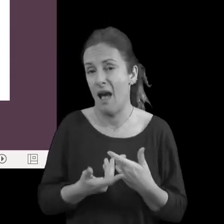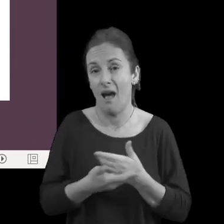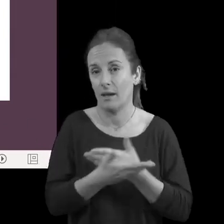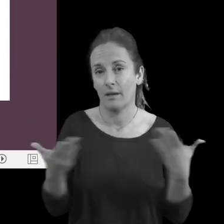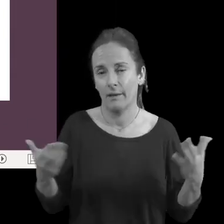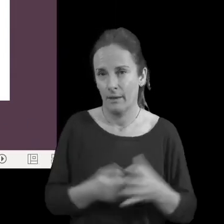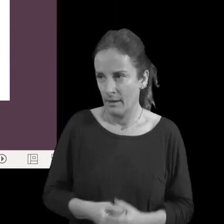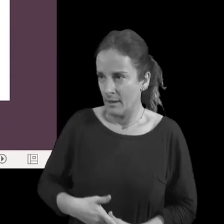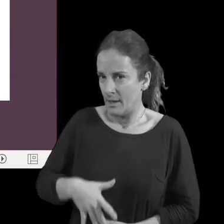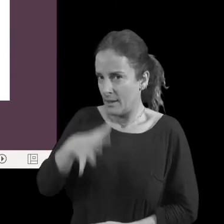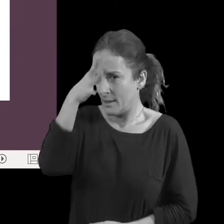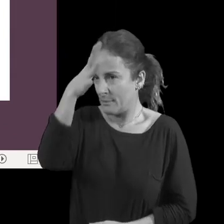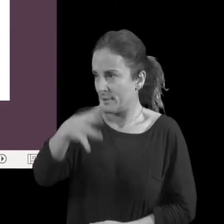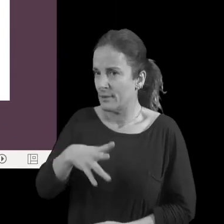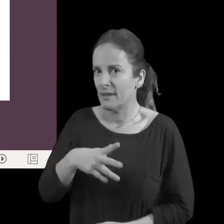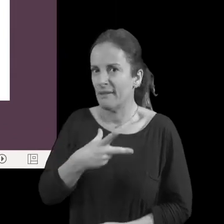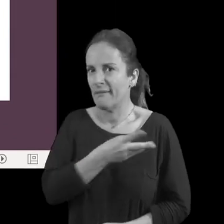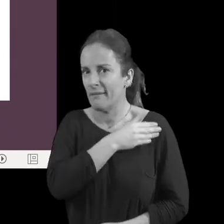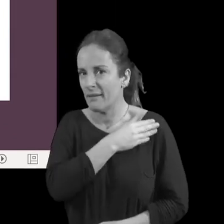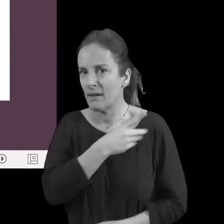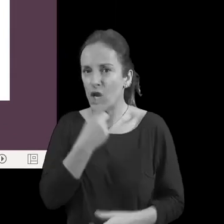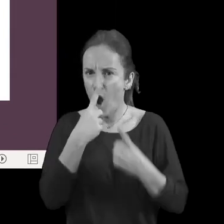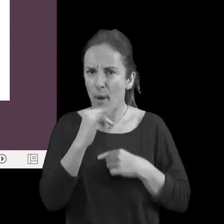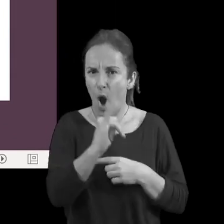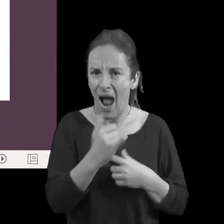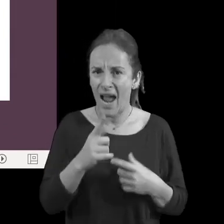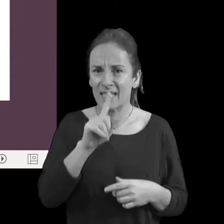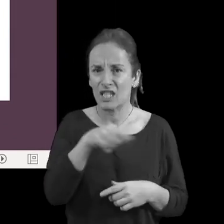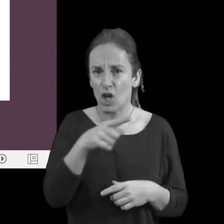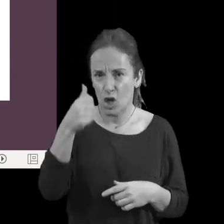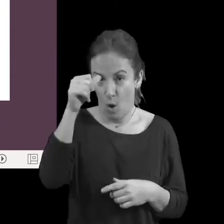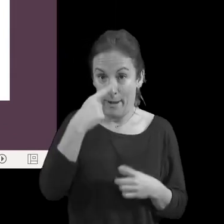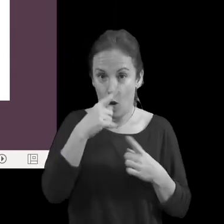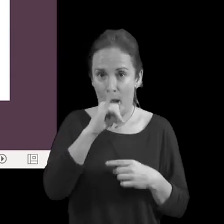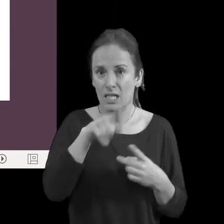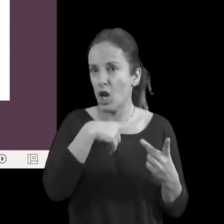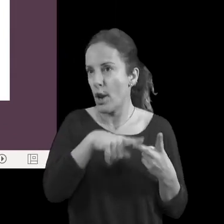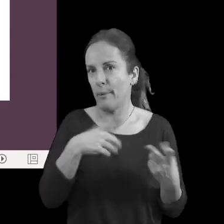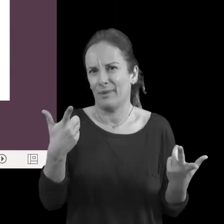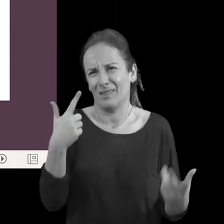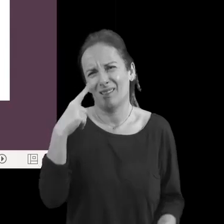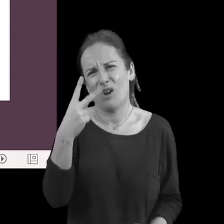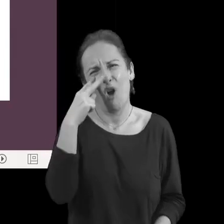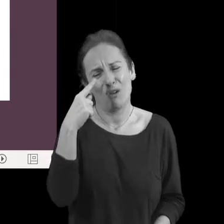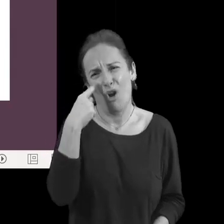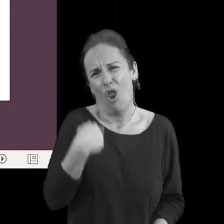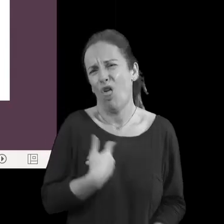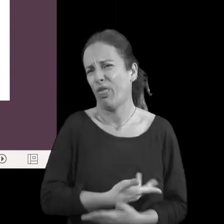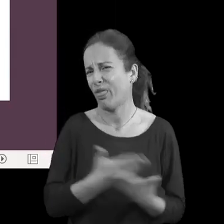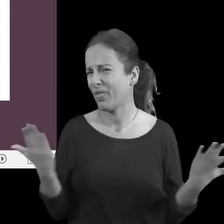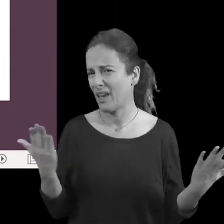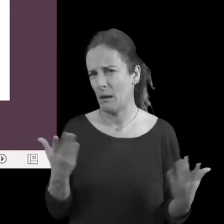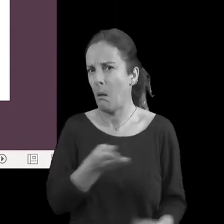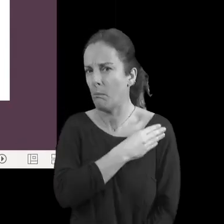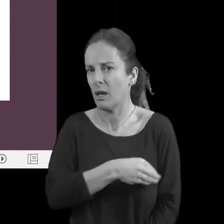dices, pero ¿cómo me siguen preguntando todavía, ¿no? Pues si tengo un novio y tal, si llevo aquí años en este sitio, ¿no? Pues esto todavía sigue sucediendo, ¿no?